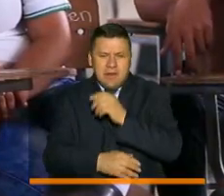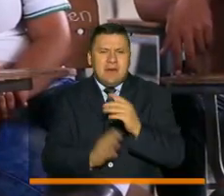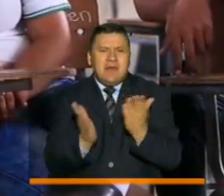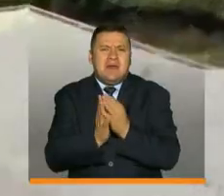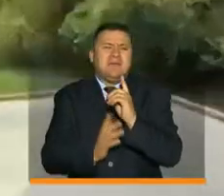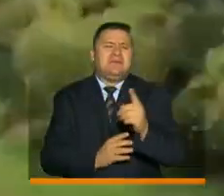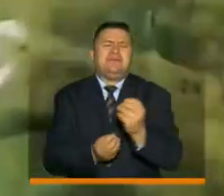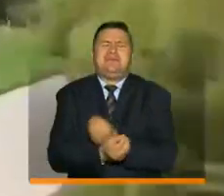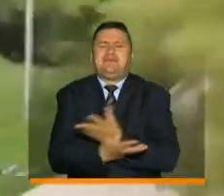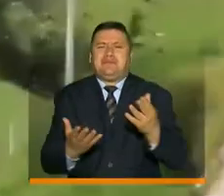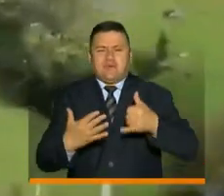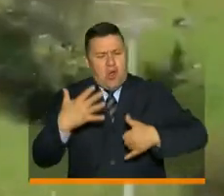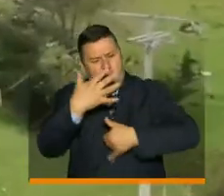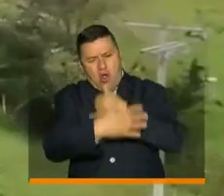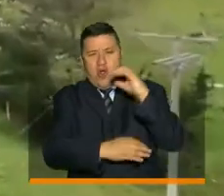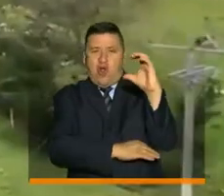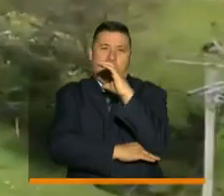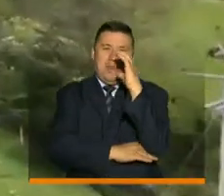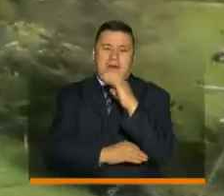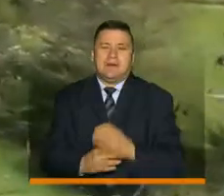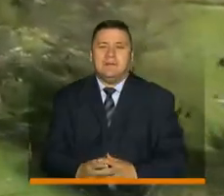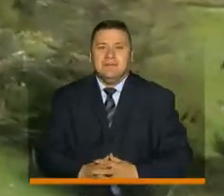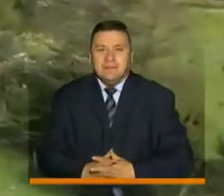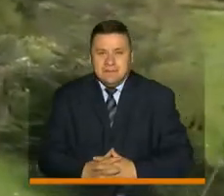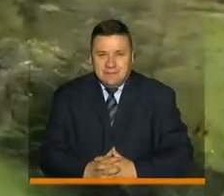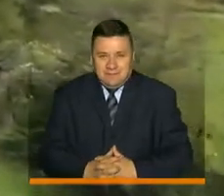de estudiantes en todo el país.